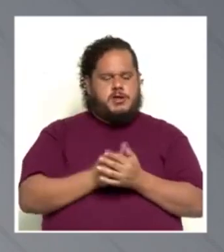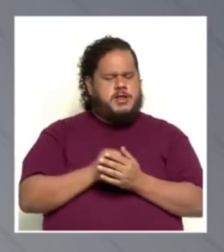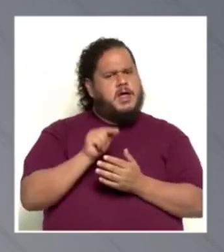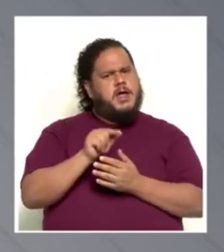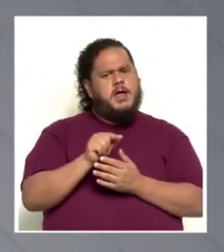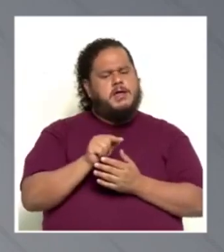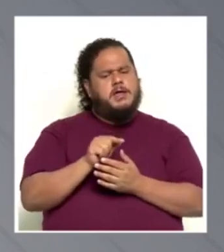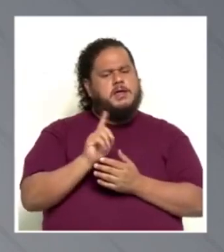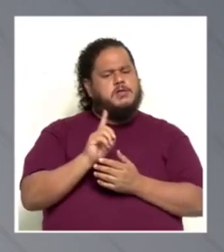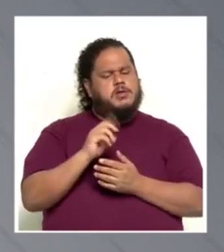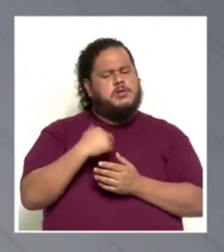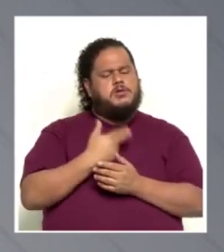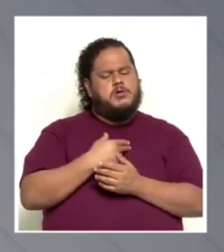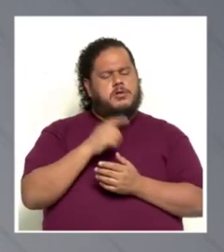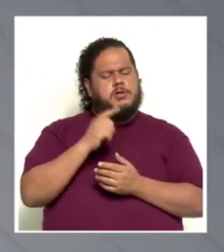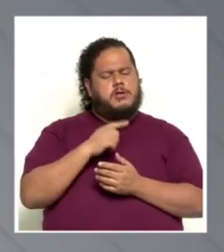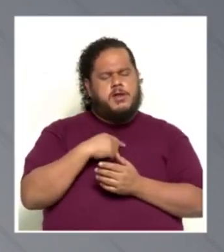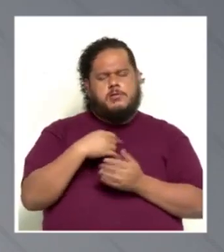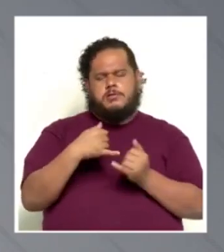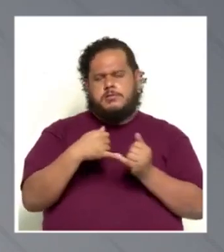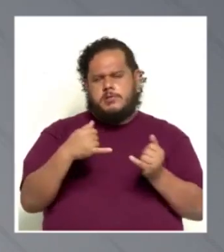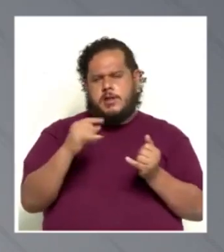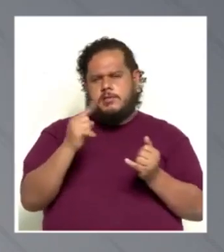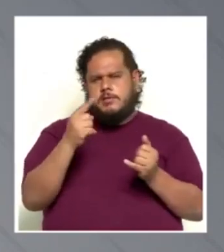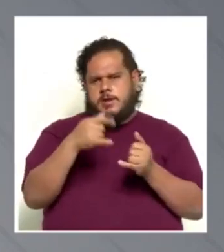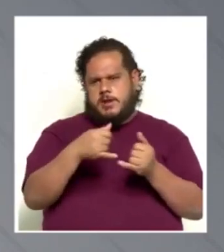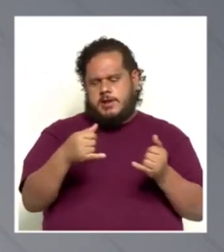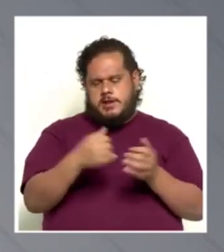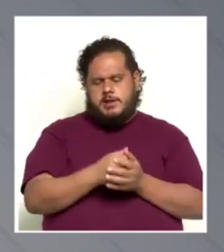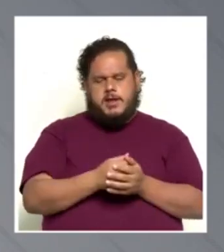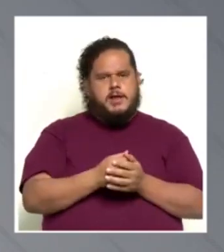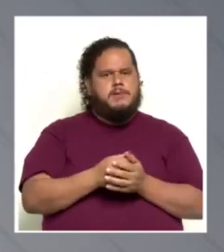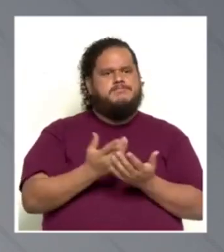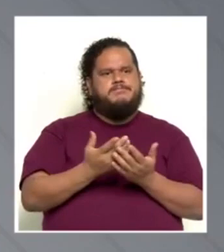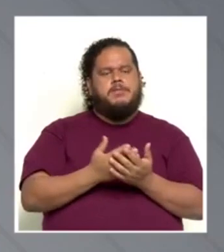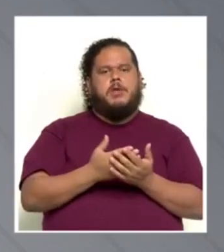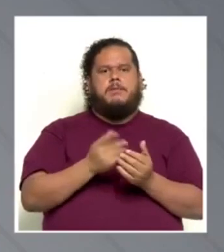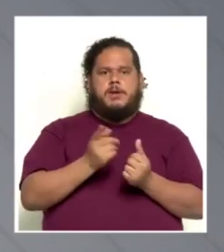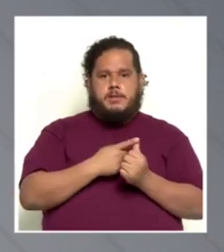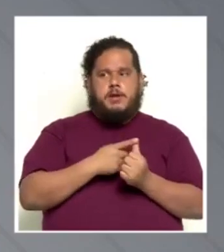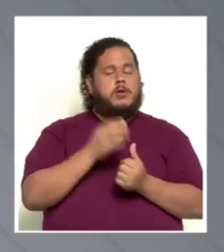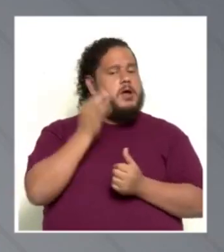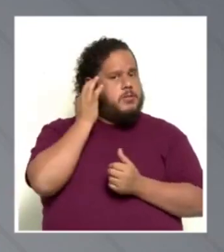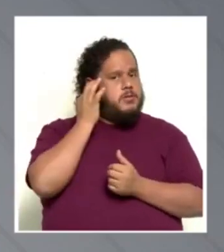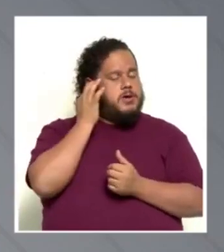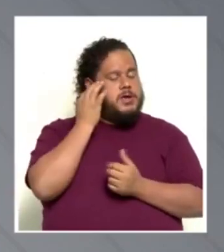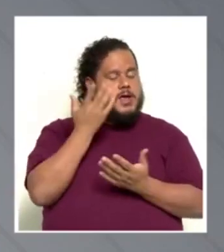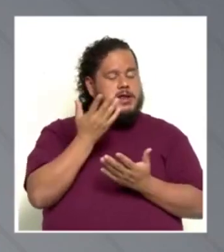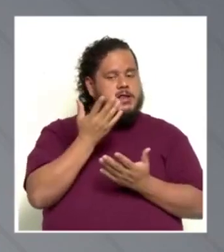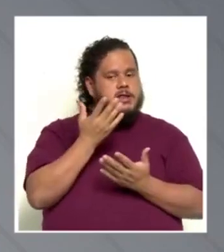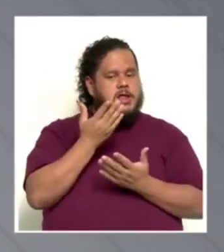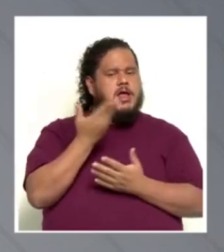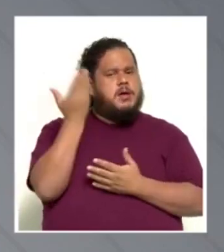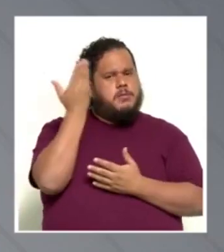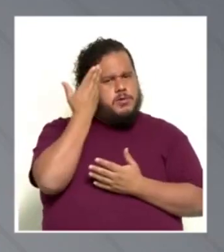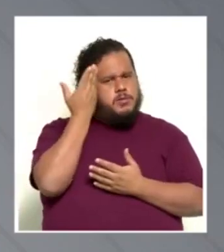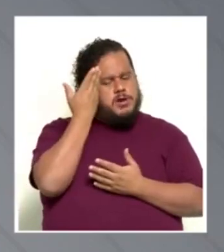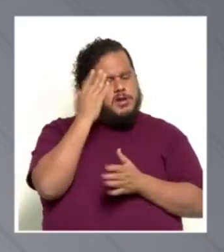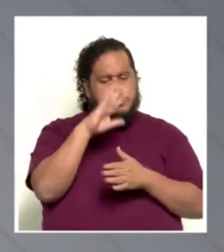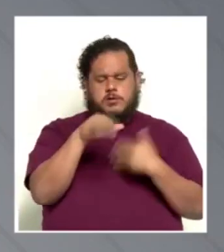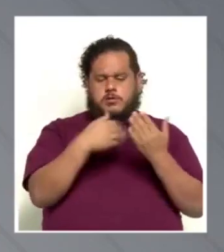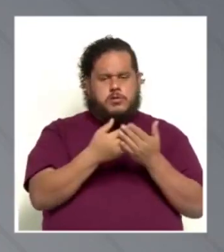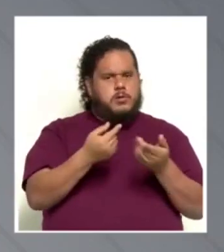donde deberíamos trazar la primera línea. En segundo lugar, efectivamente hay mujeres muy indignadas y muy molestas con lo que